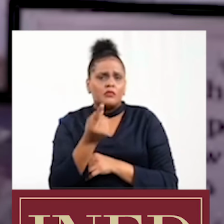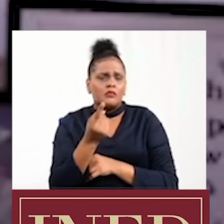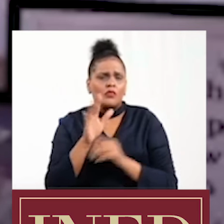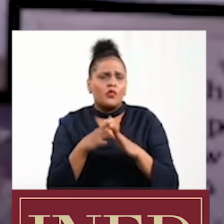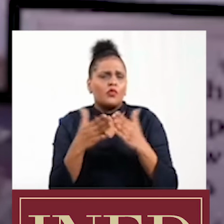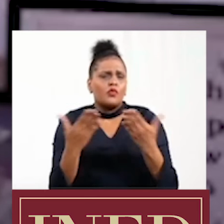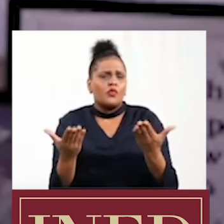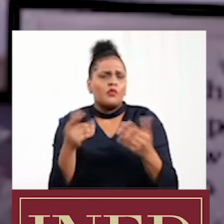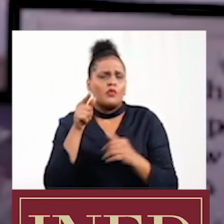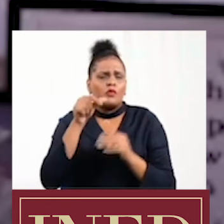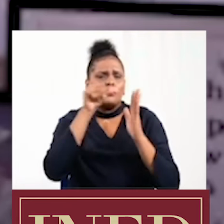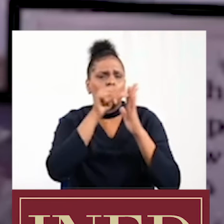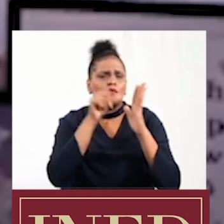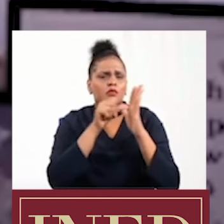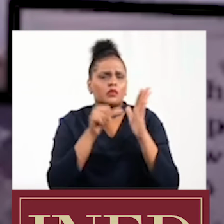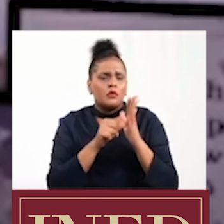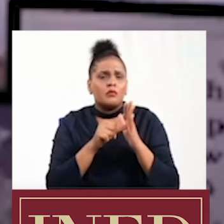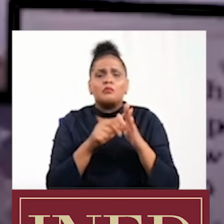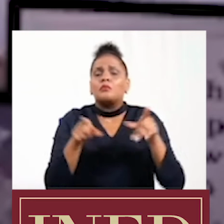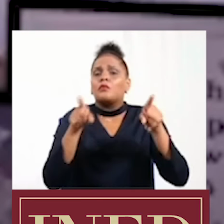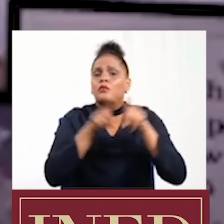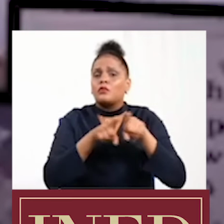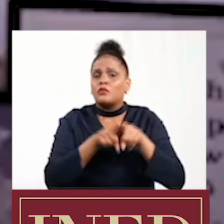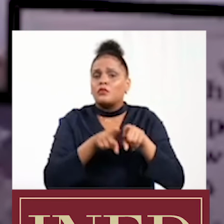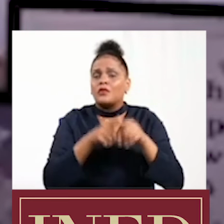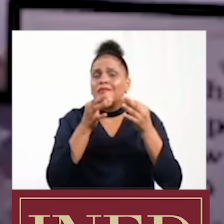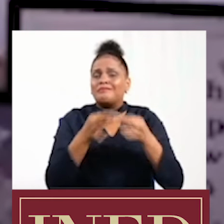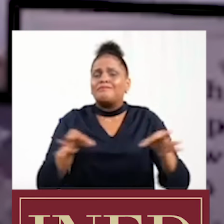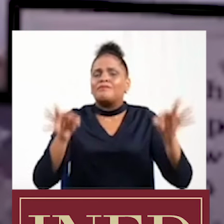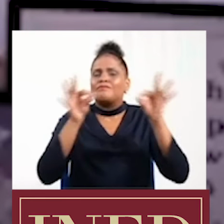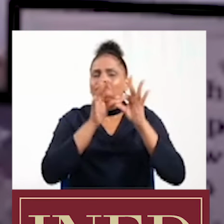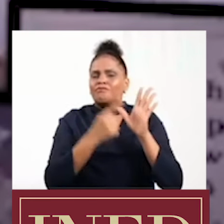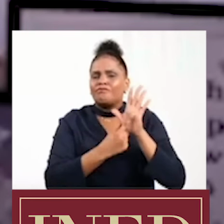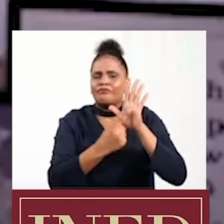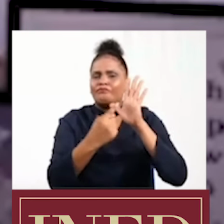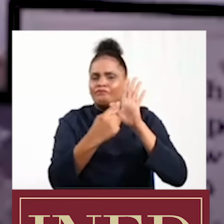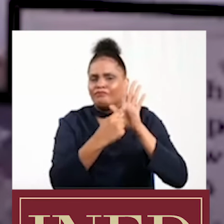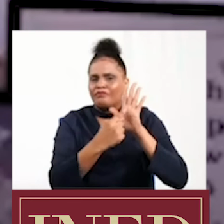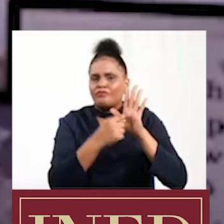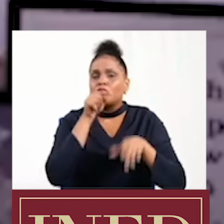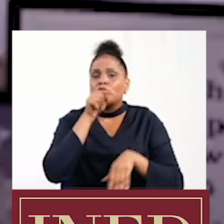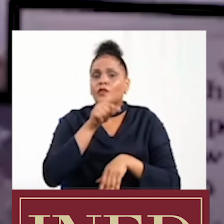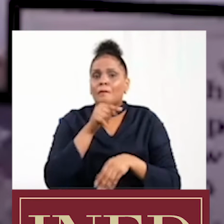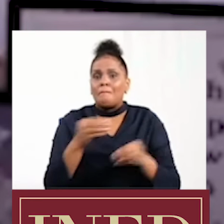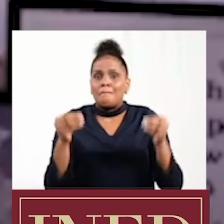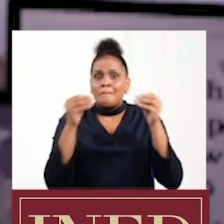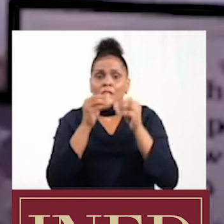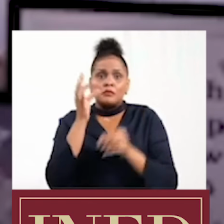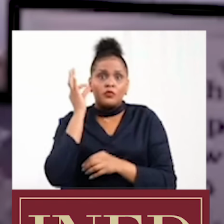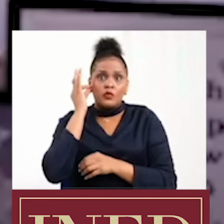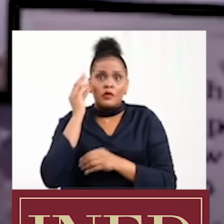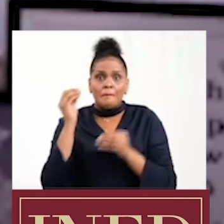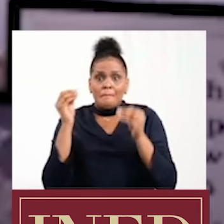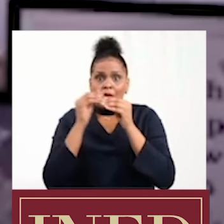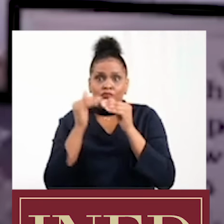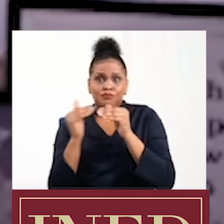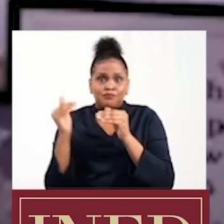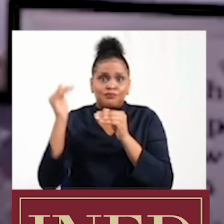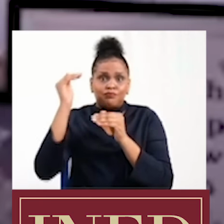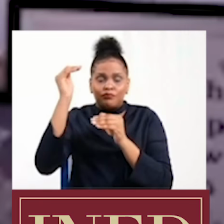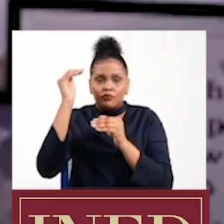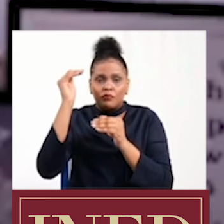con la articulación y también hay que decirlo esto también es importante señalarlo a medida que más mujeres llegan a los